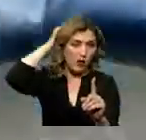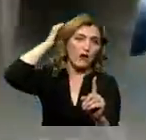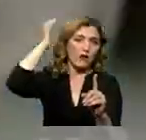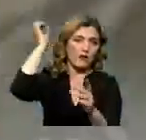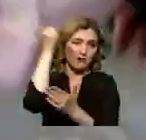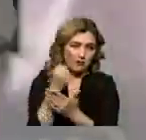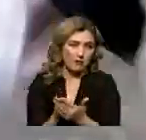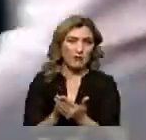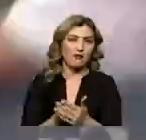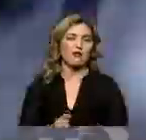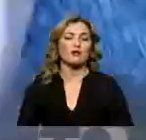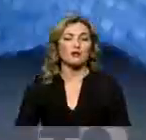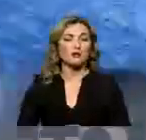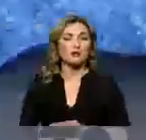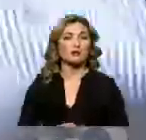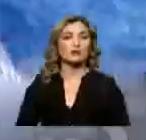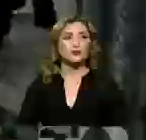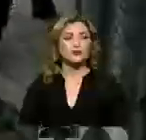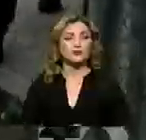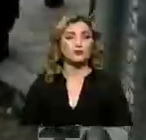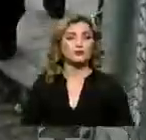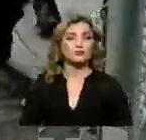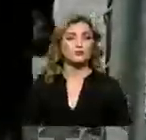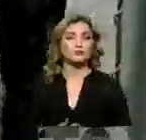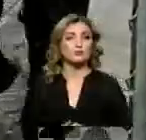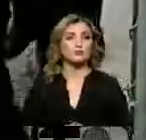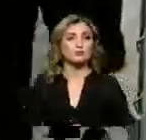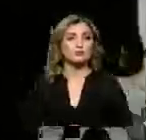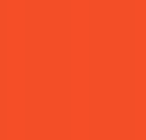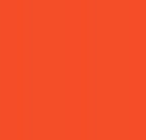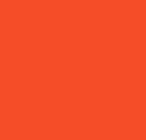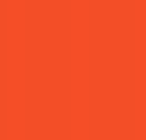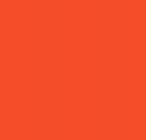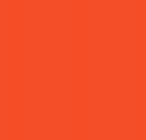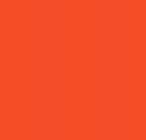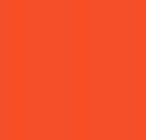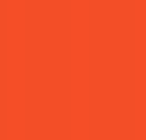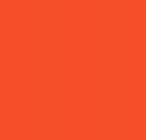al comunicador. En Quito, Daniela Valencia, 24 horas.